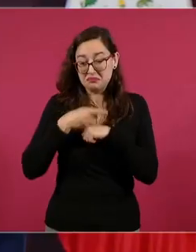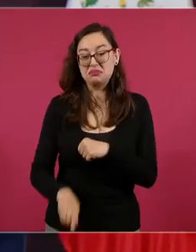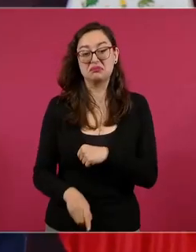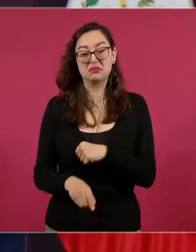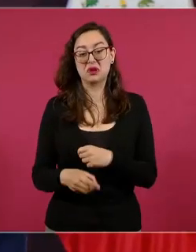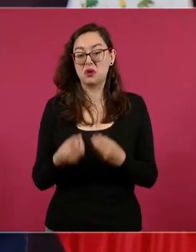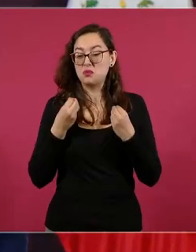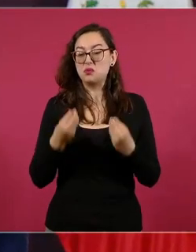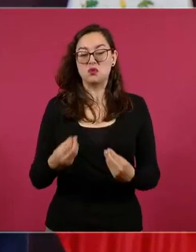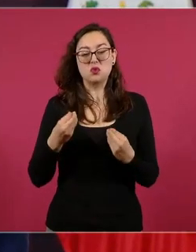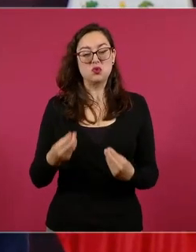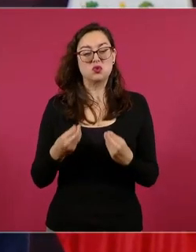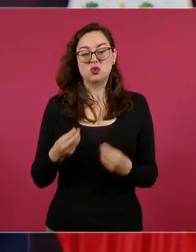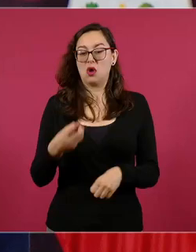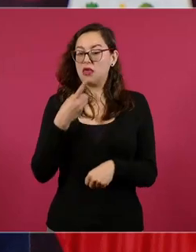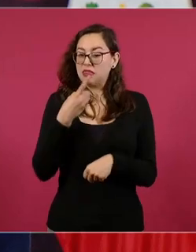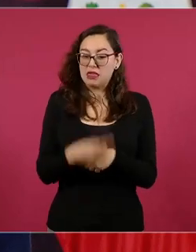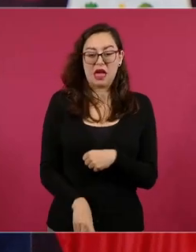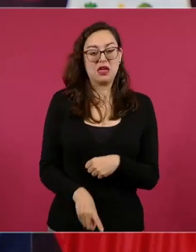al país